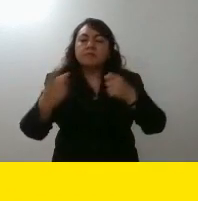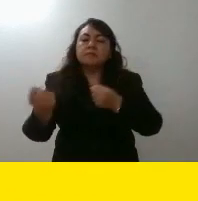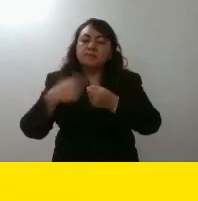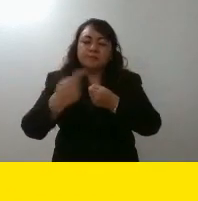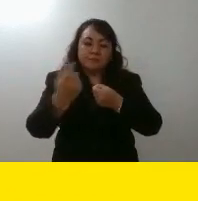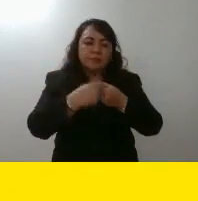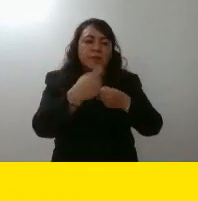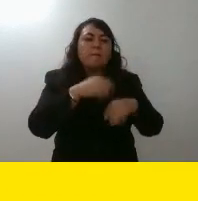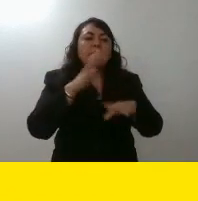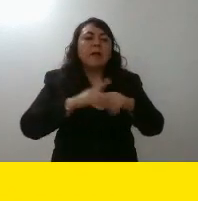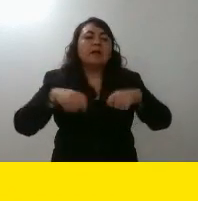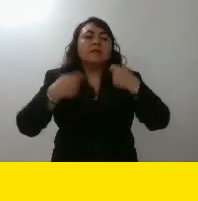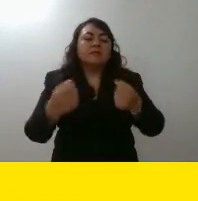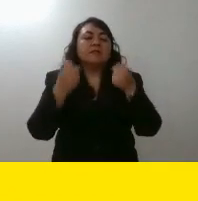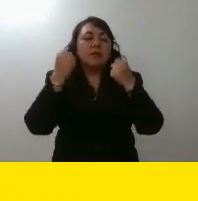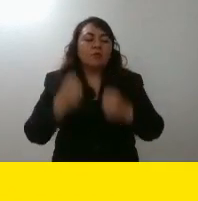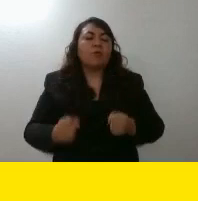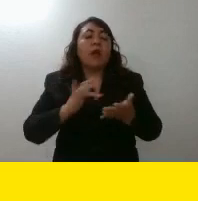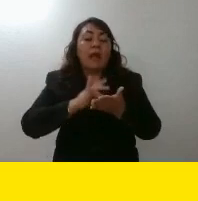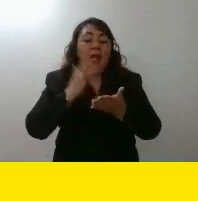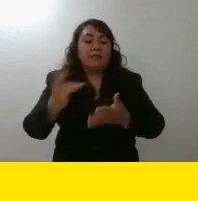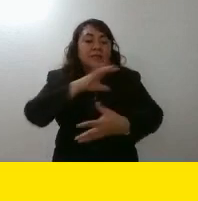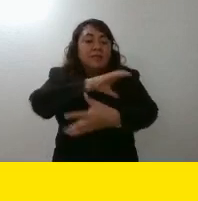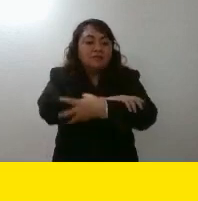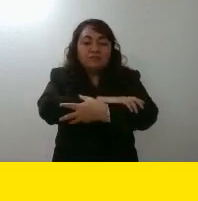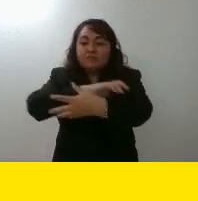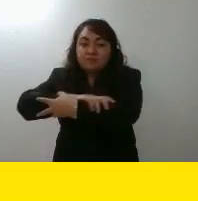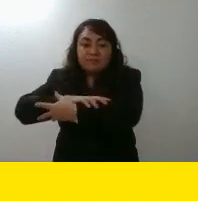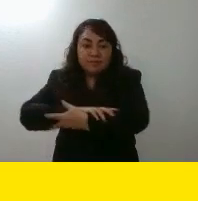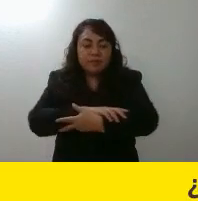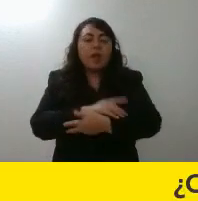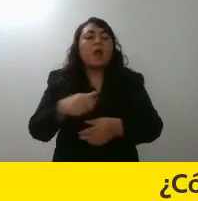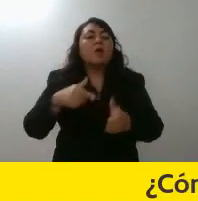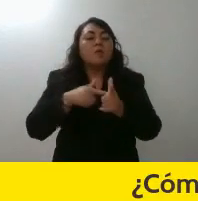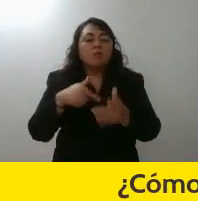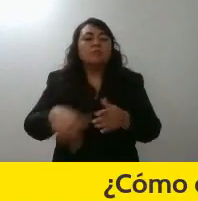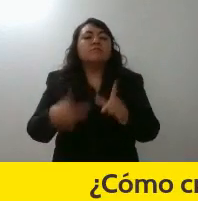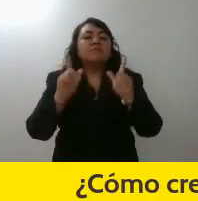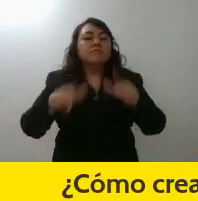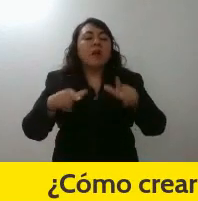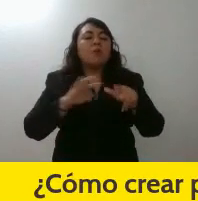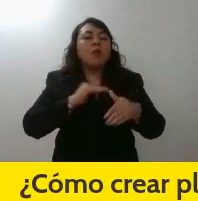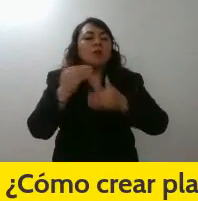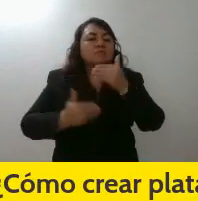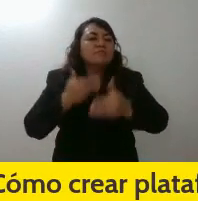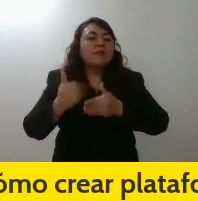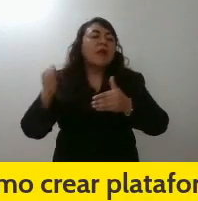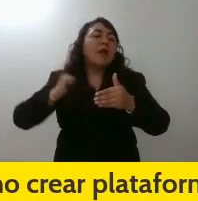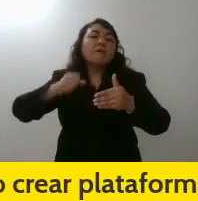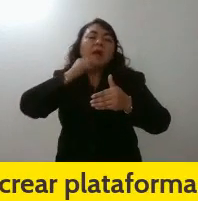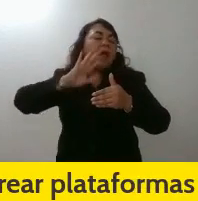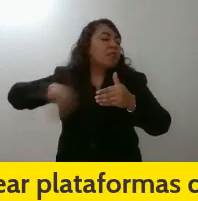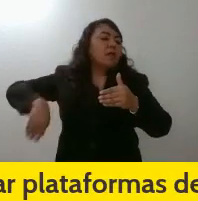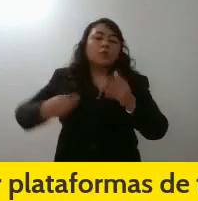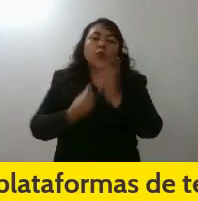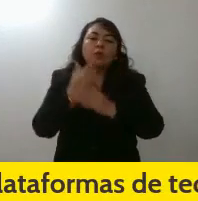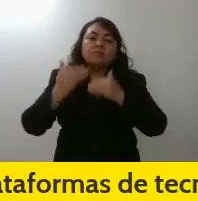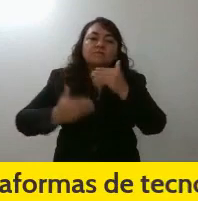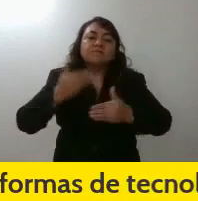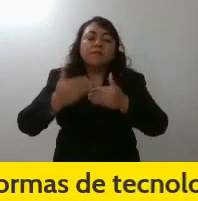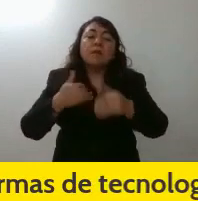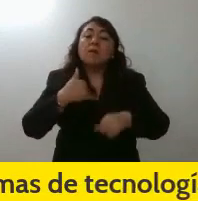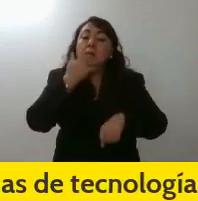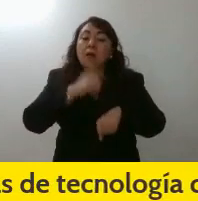poder garantizar con estas alianzas que siga actualizada la plataforma, que los datos no queden viejos, etc. Creo que me excedí de